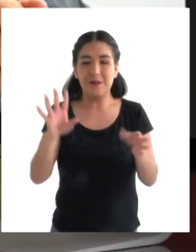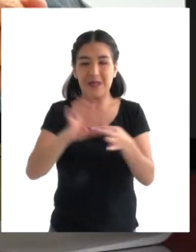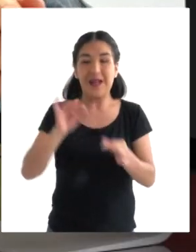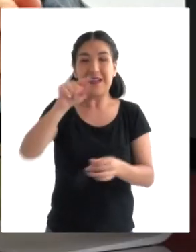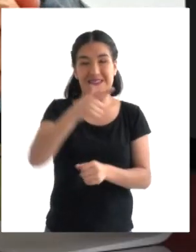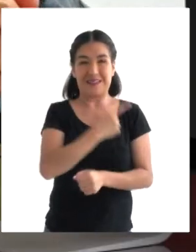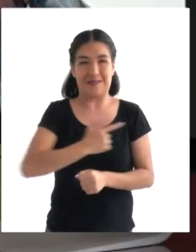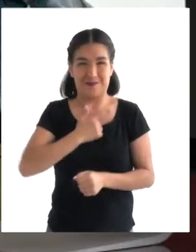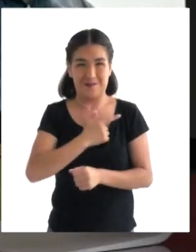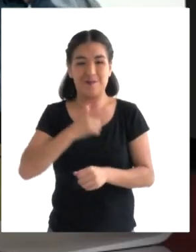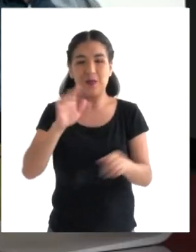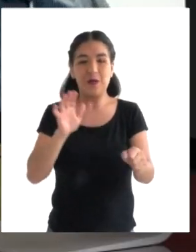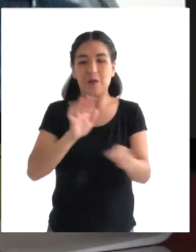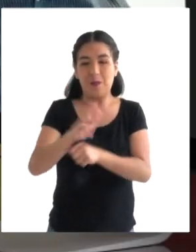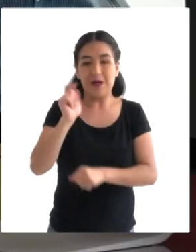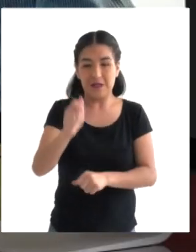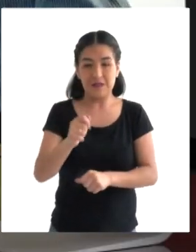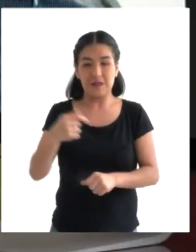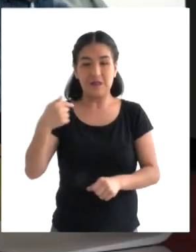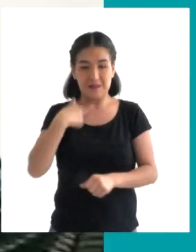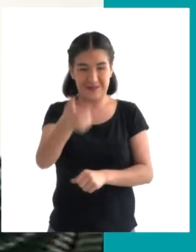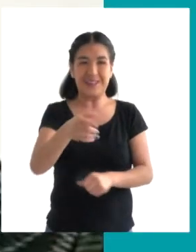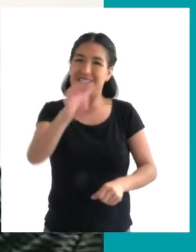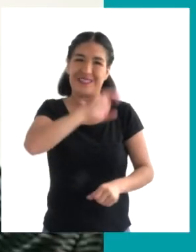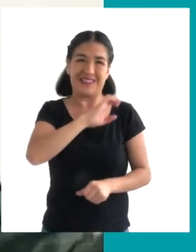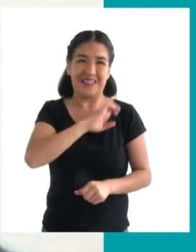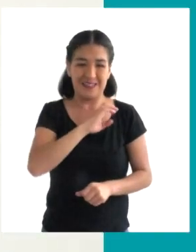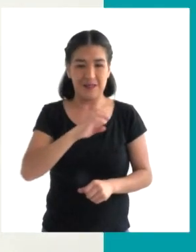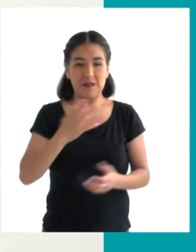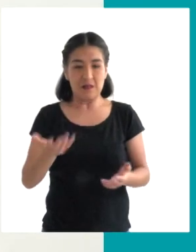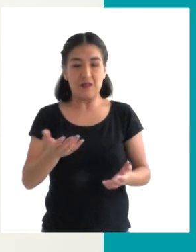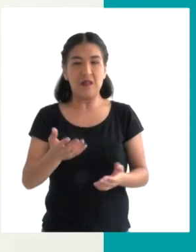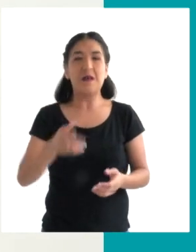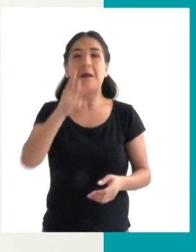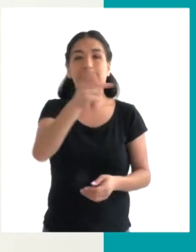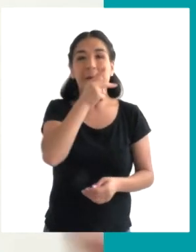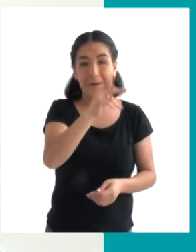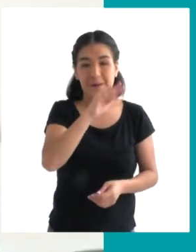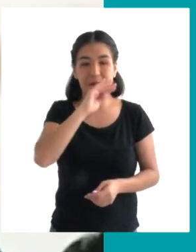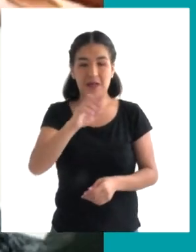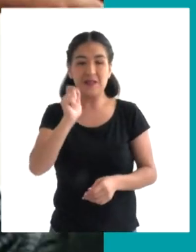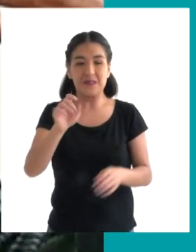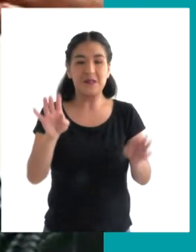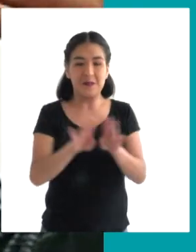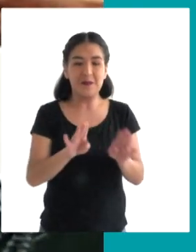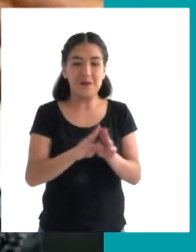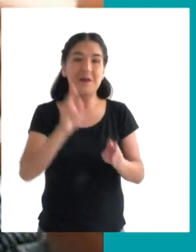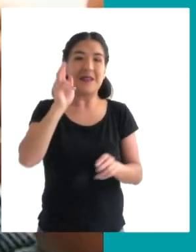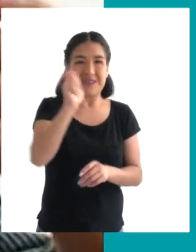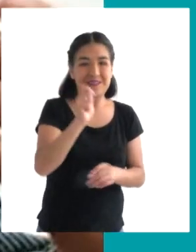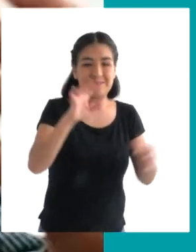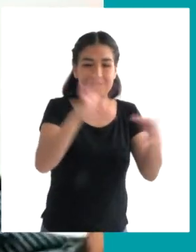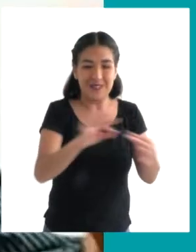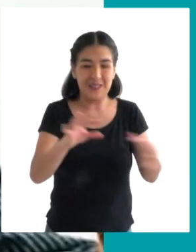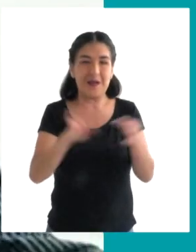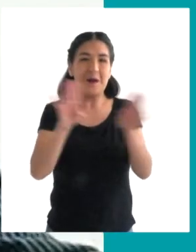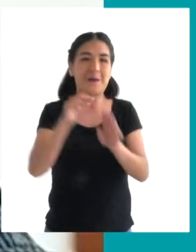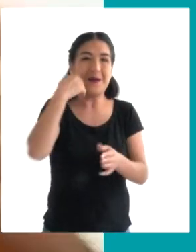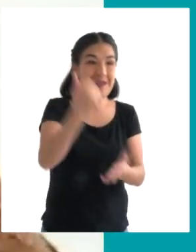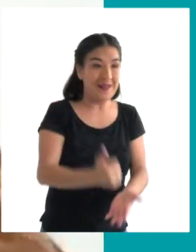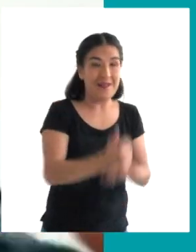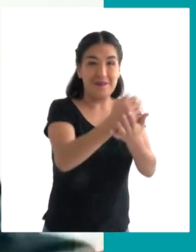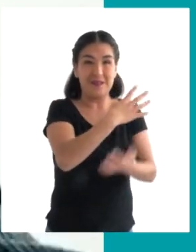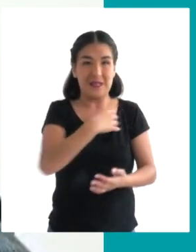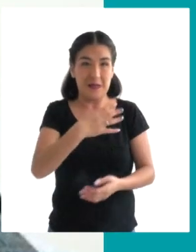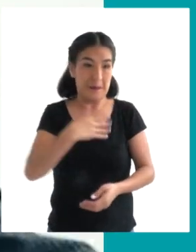a ti. O sea, de pronto te dije, es que te pego porque te quiero. Y entonces hay muchos papás que se desesperan y entonces en la genuina intención de ayudar a sus hijos